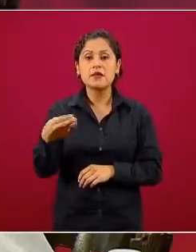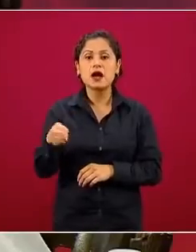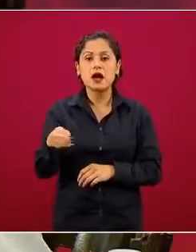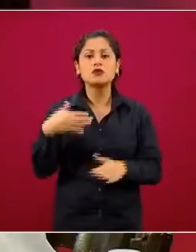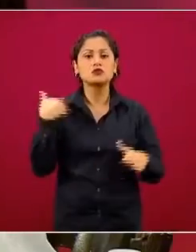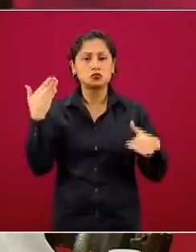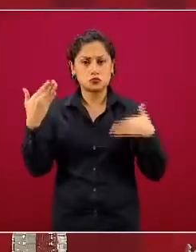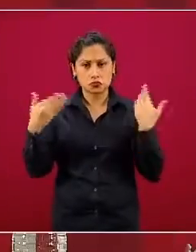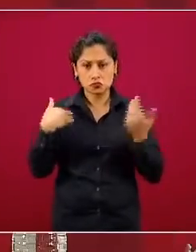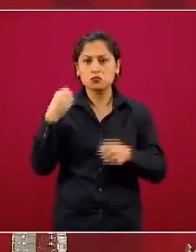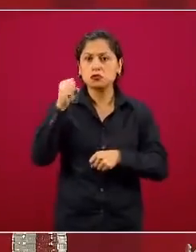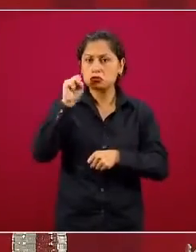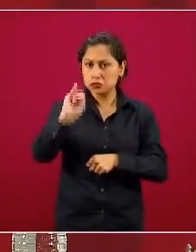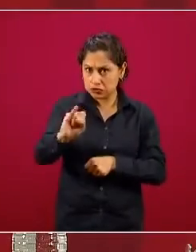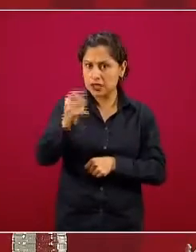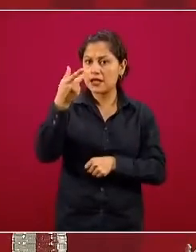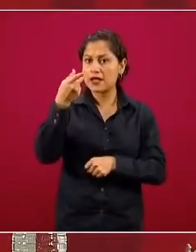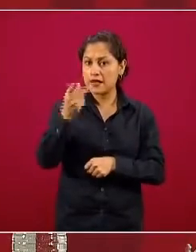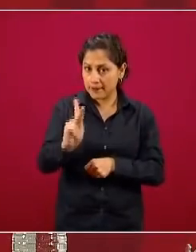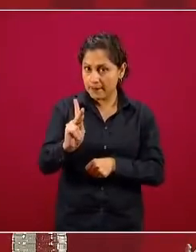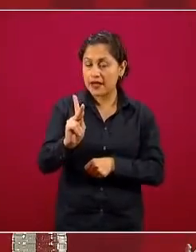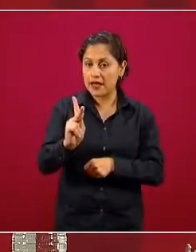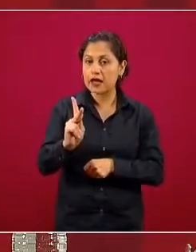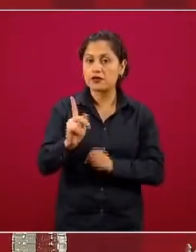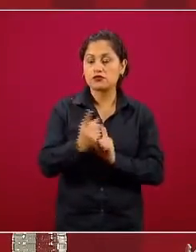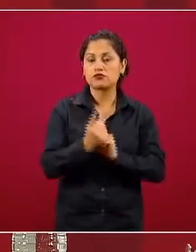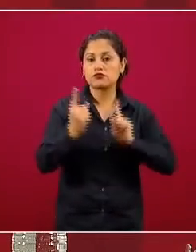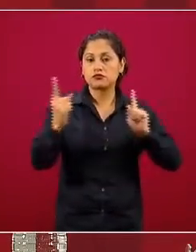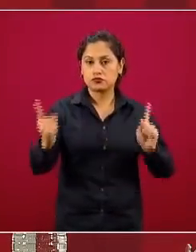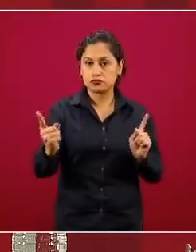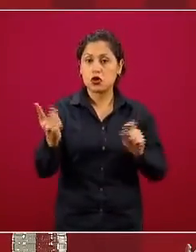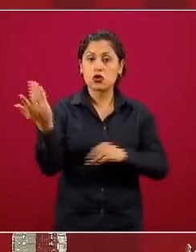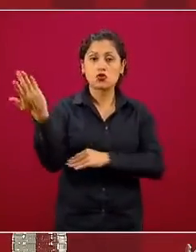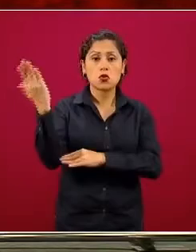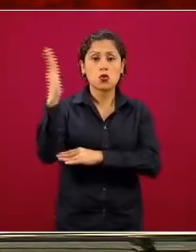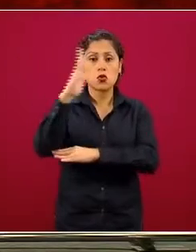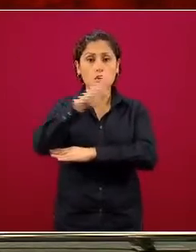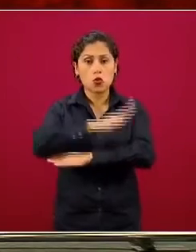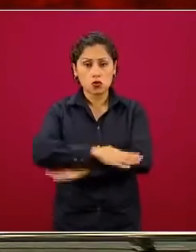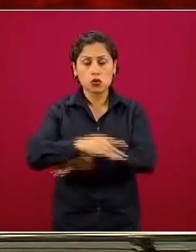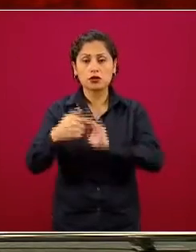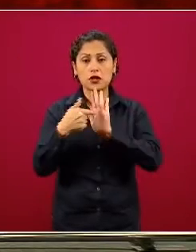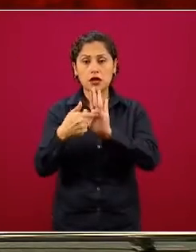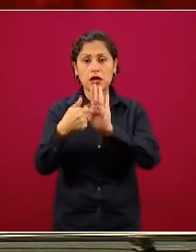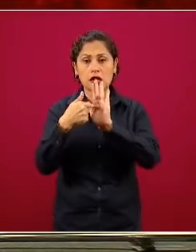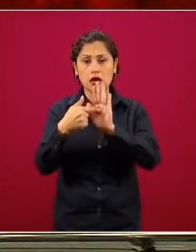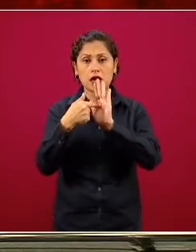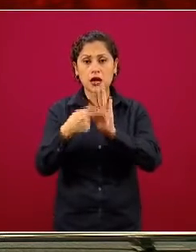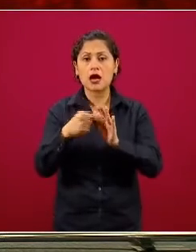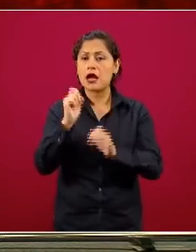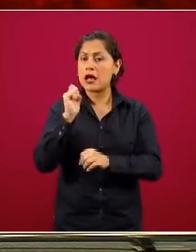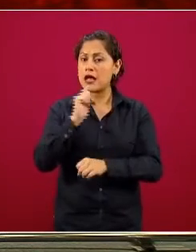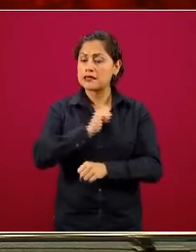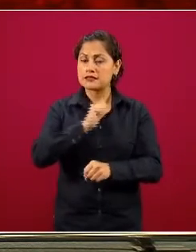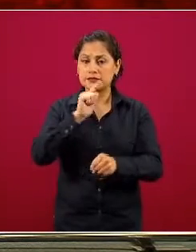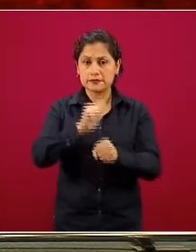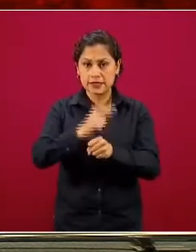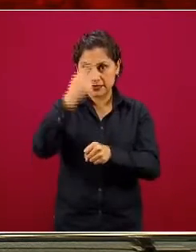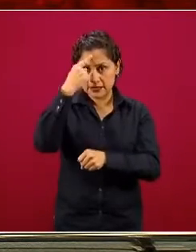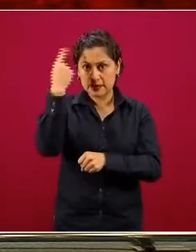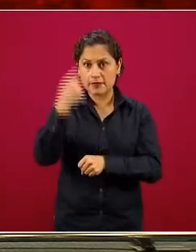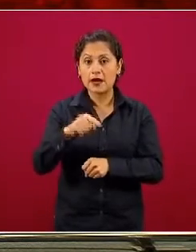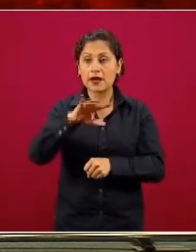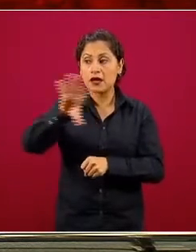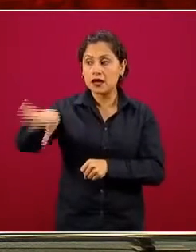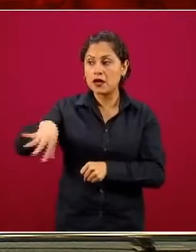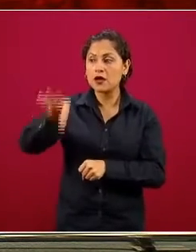tener un festival especial todo el día. Además, buscamos mariachis que hoy no tienen trabajo, los contratamos